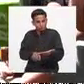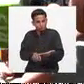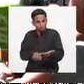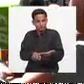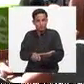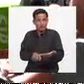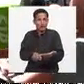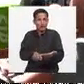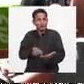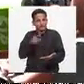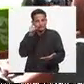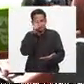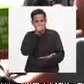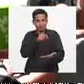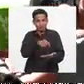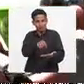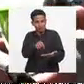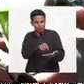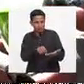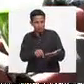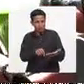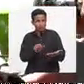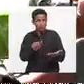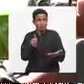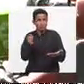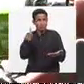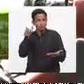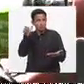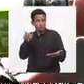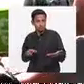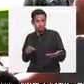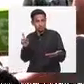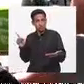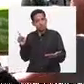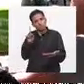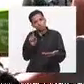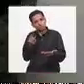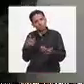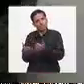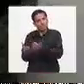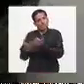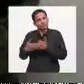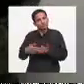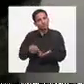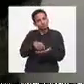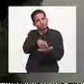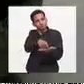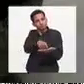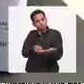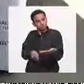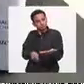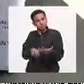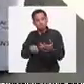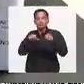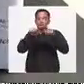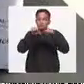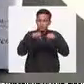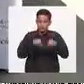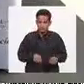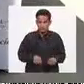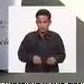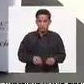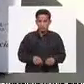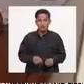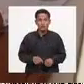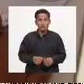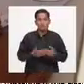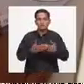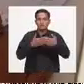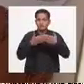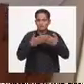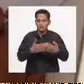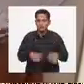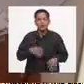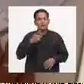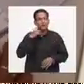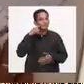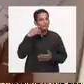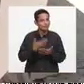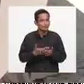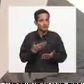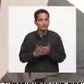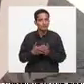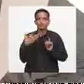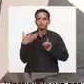ellos consideren dentro de los candidatos a su a su preferida elección todos estos mecanismos fueron probados en el simulacro